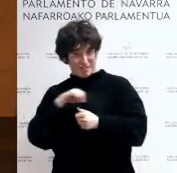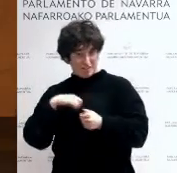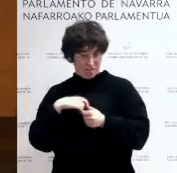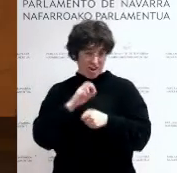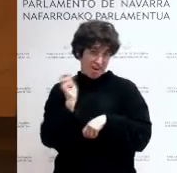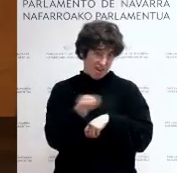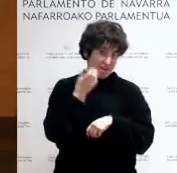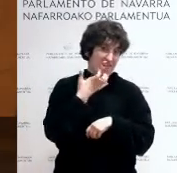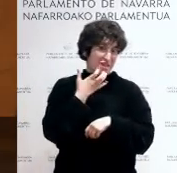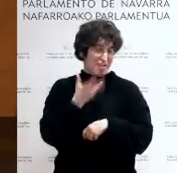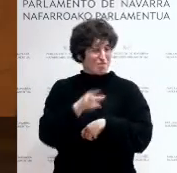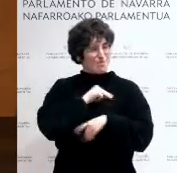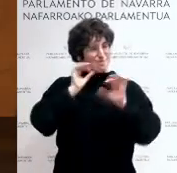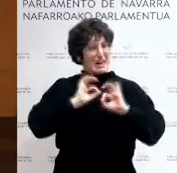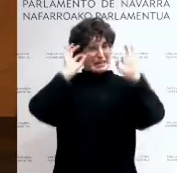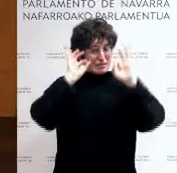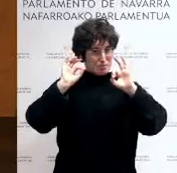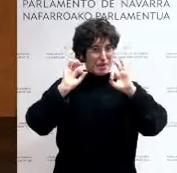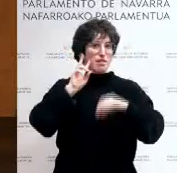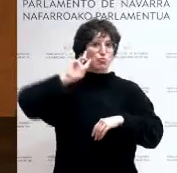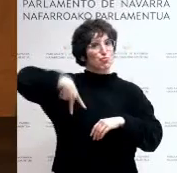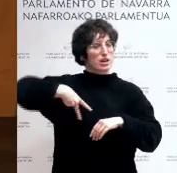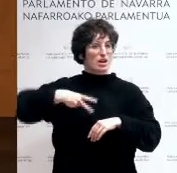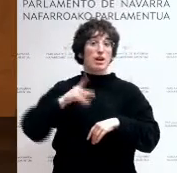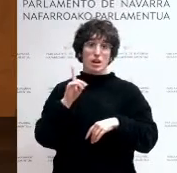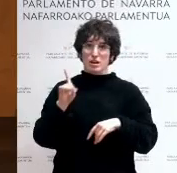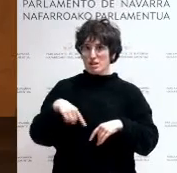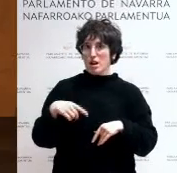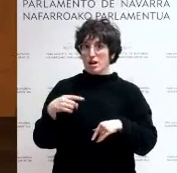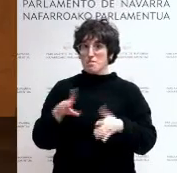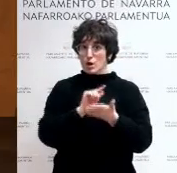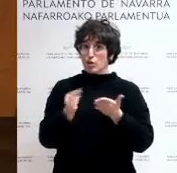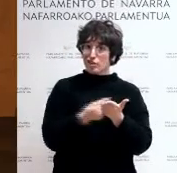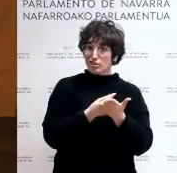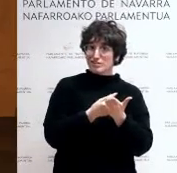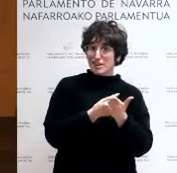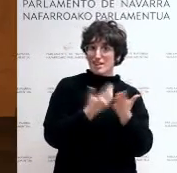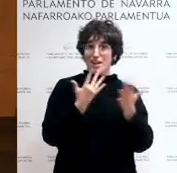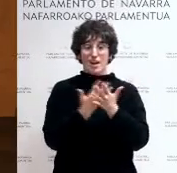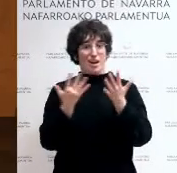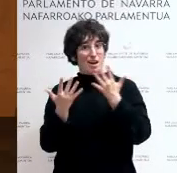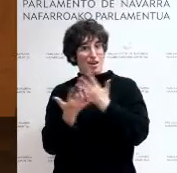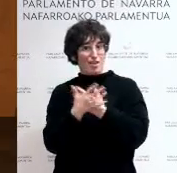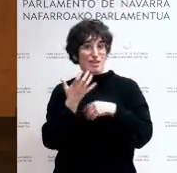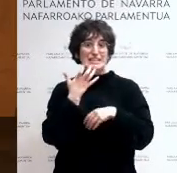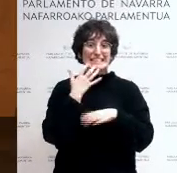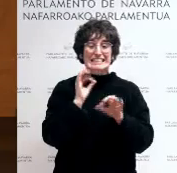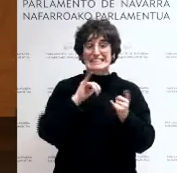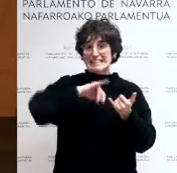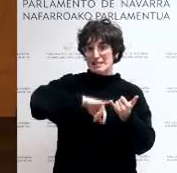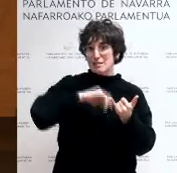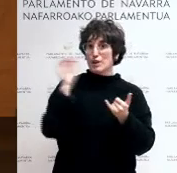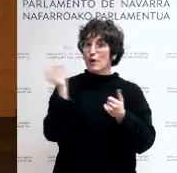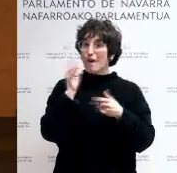de méritos, como por ejemplo la contratación combinada de un matrimonio, la ayuda a la búsqueda de vivienda,